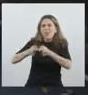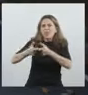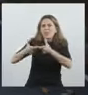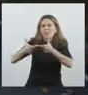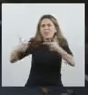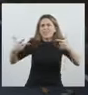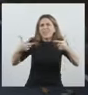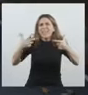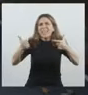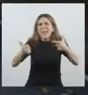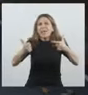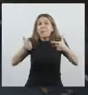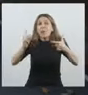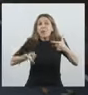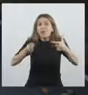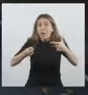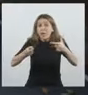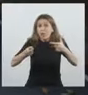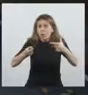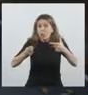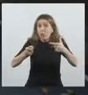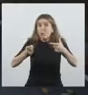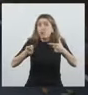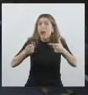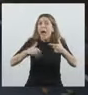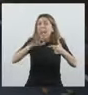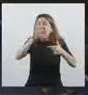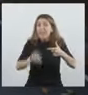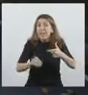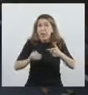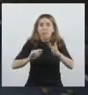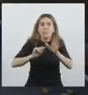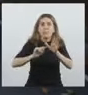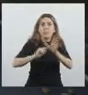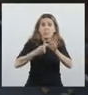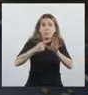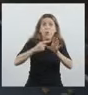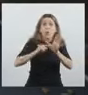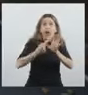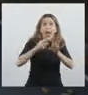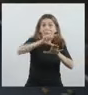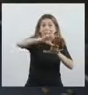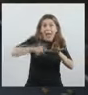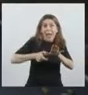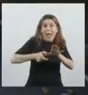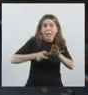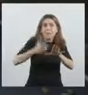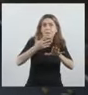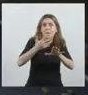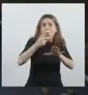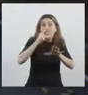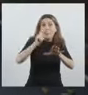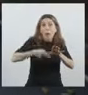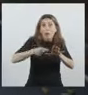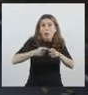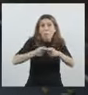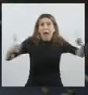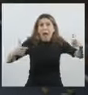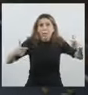el territorio argentino y un 53% en el AMBA. Estamos observando lo mismo